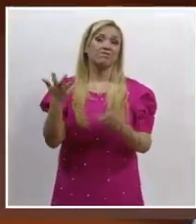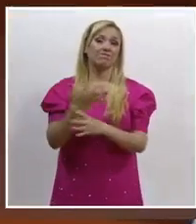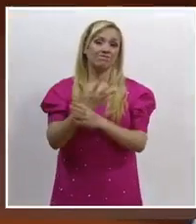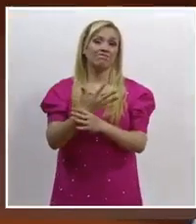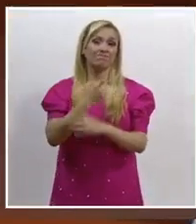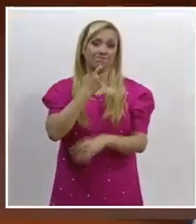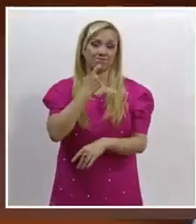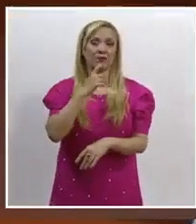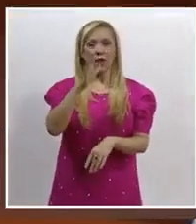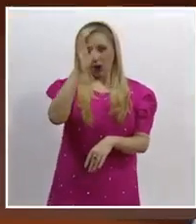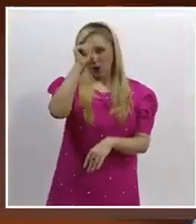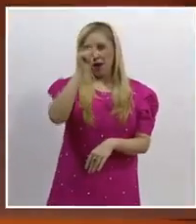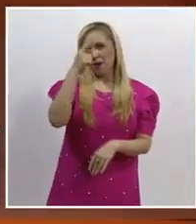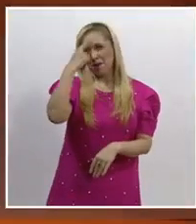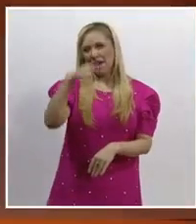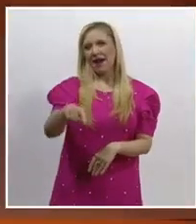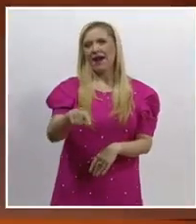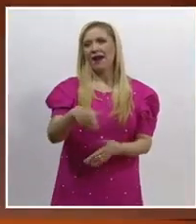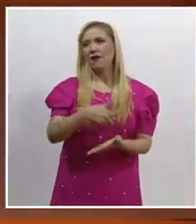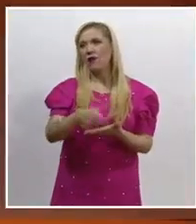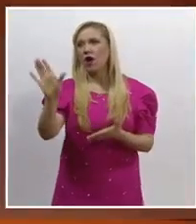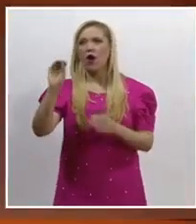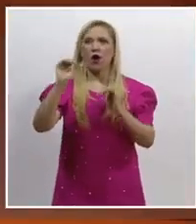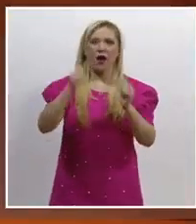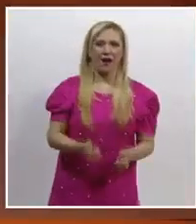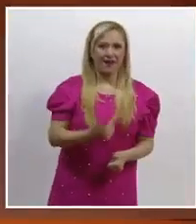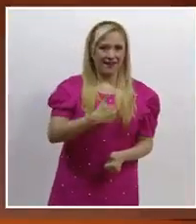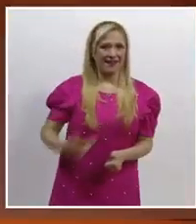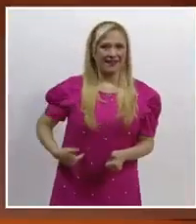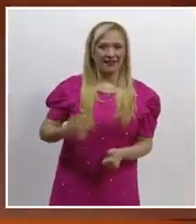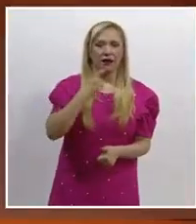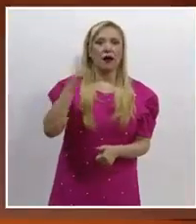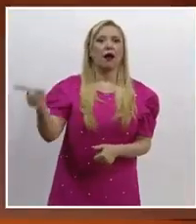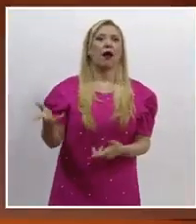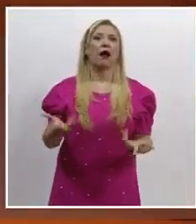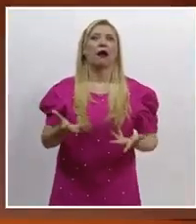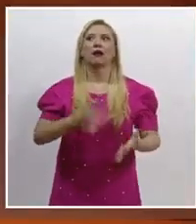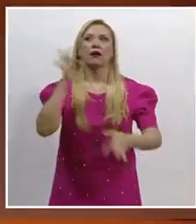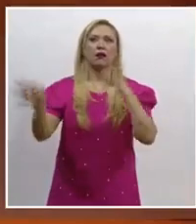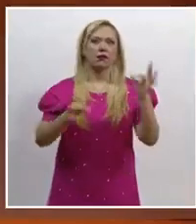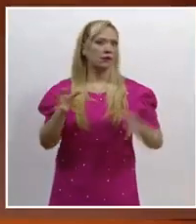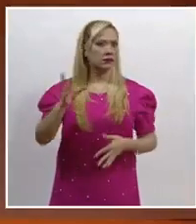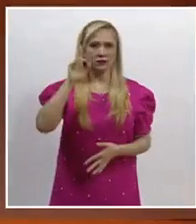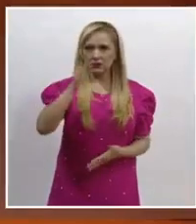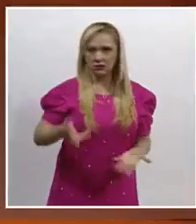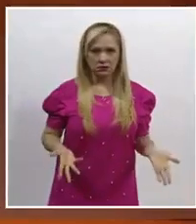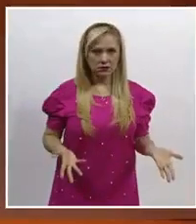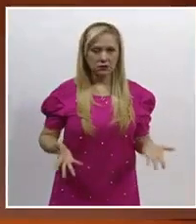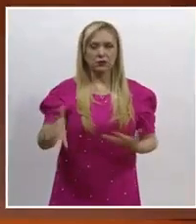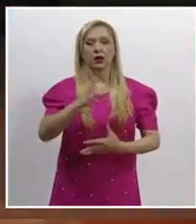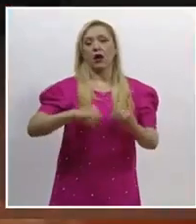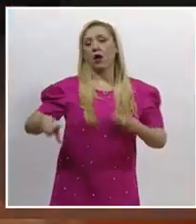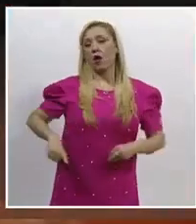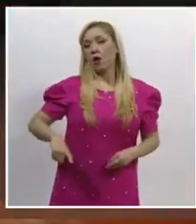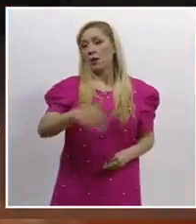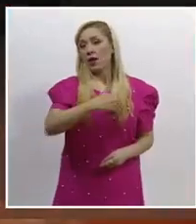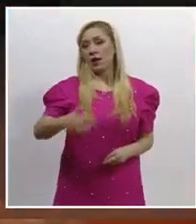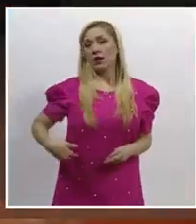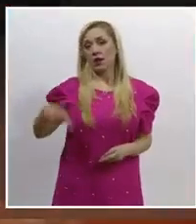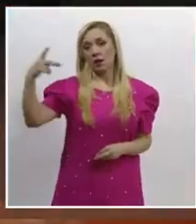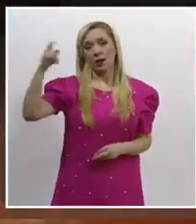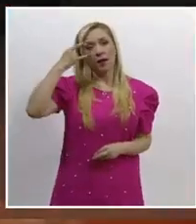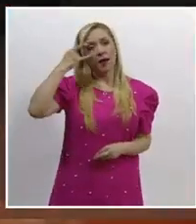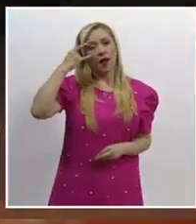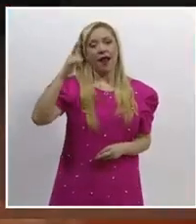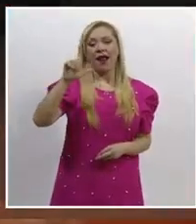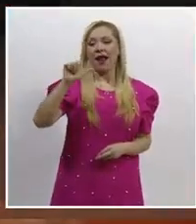proceso de revocación de mandato. En otro asunto, la Sala determinó que la gobernadora de Campeche, Laida Sansores, incurrió en violencia política